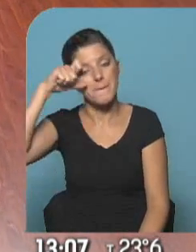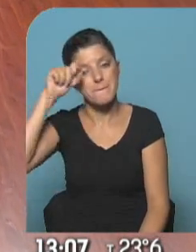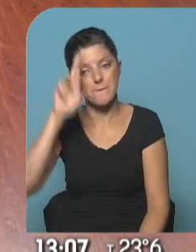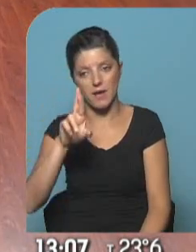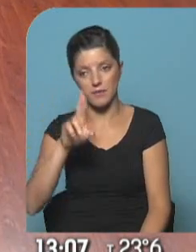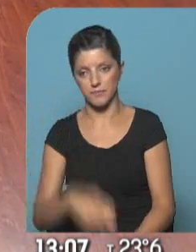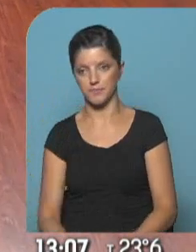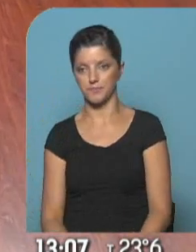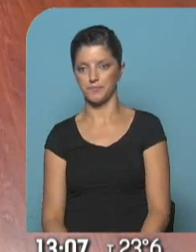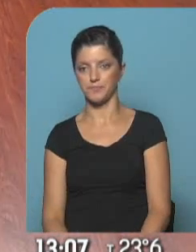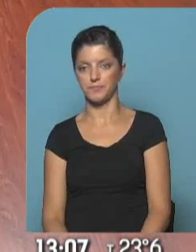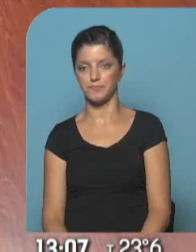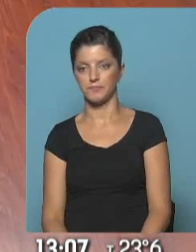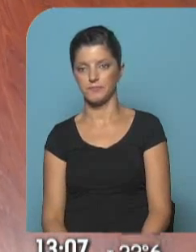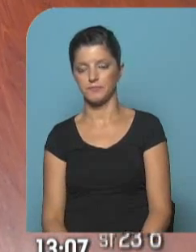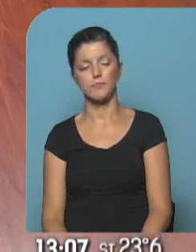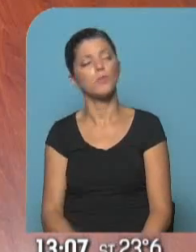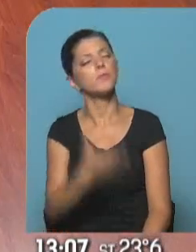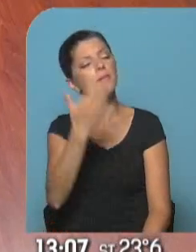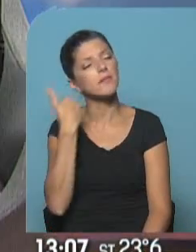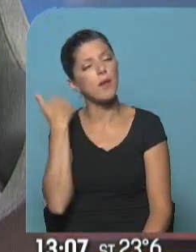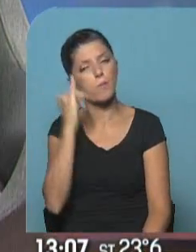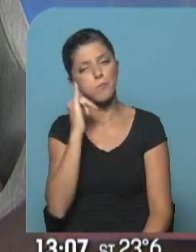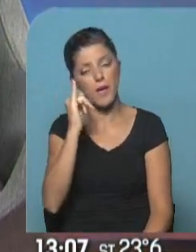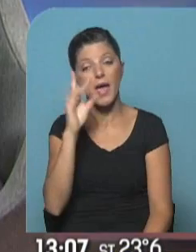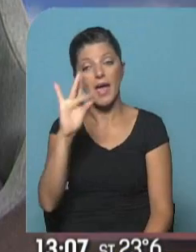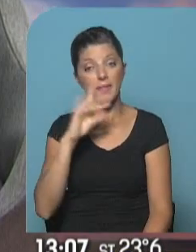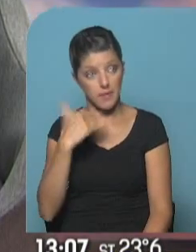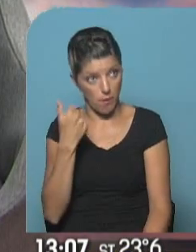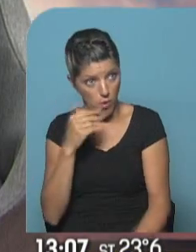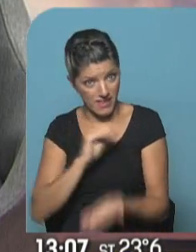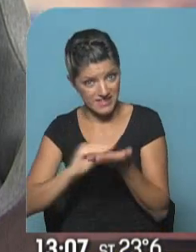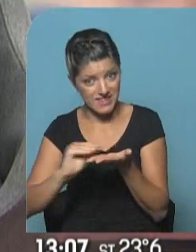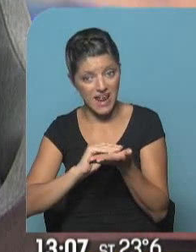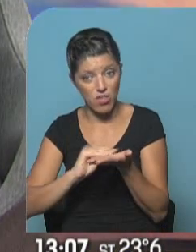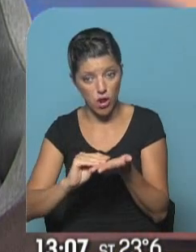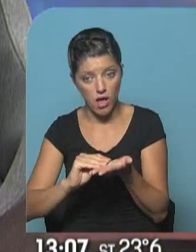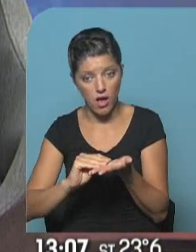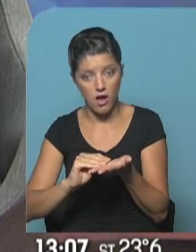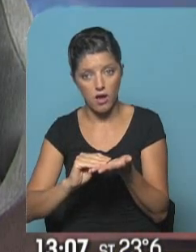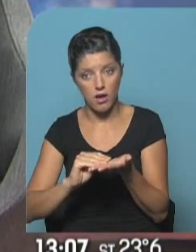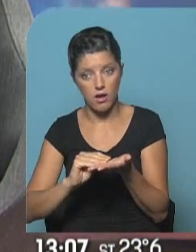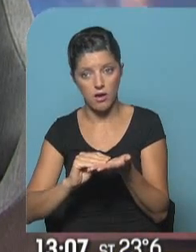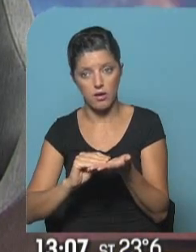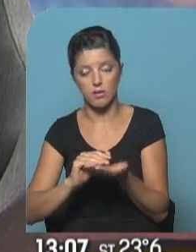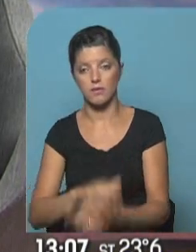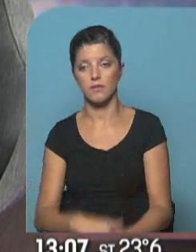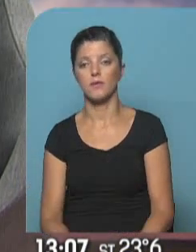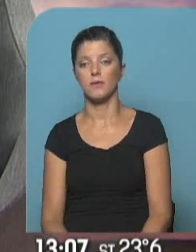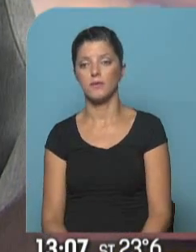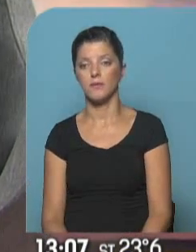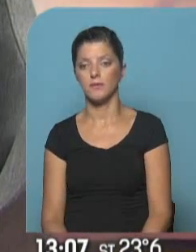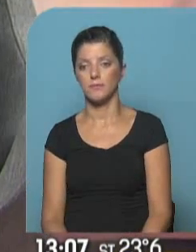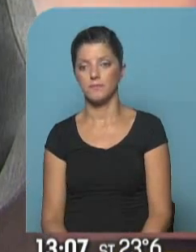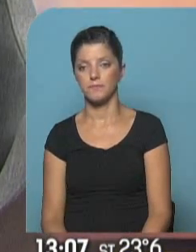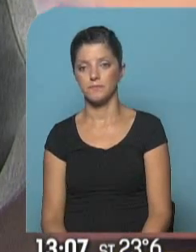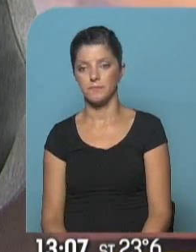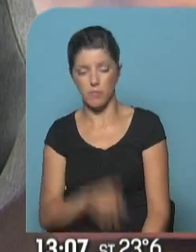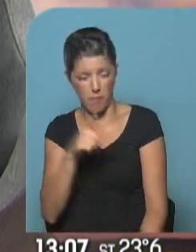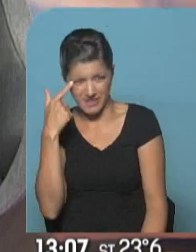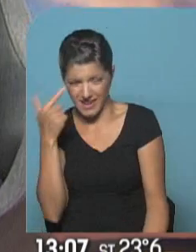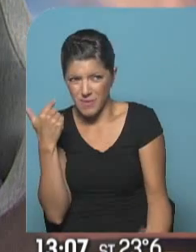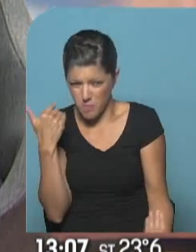la investigación en el PT que en el PSDB, que es el partido de otros candidatos, posibles candidatos presidenciales, que son el